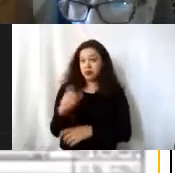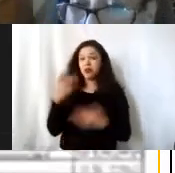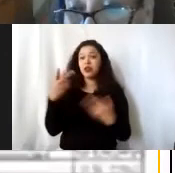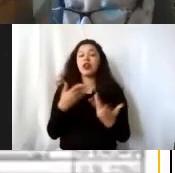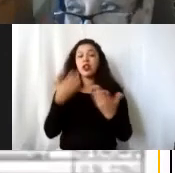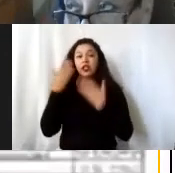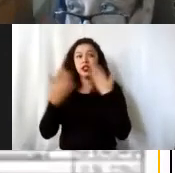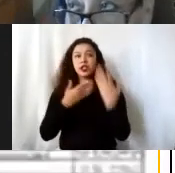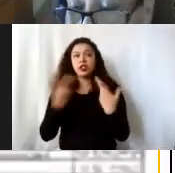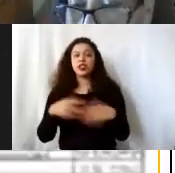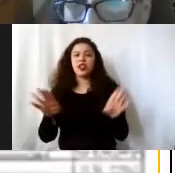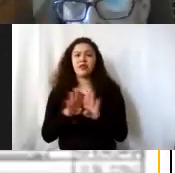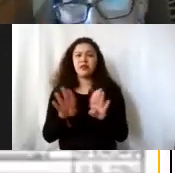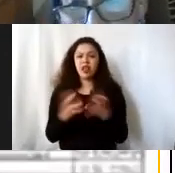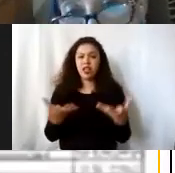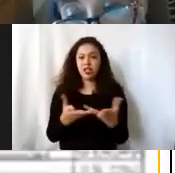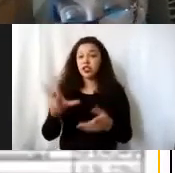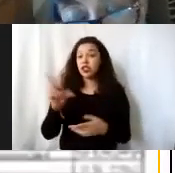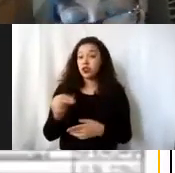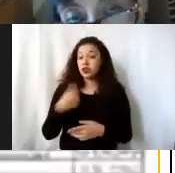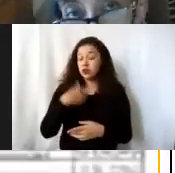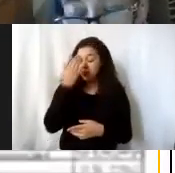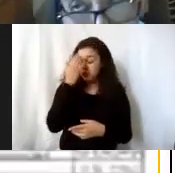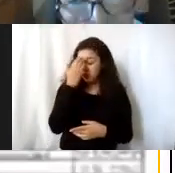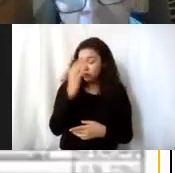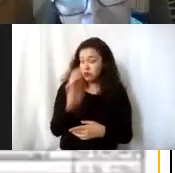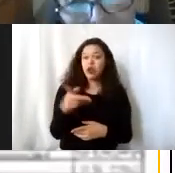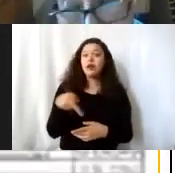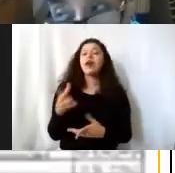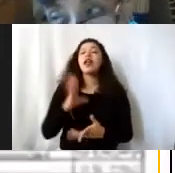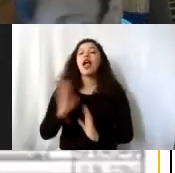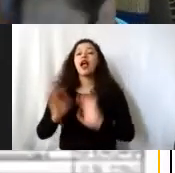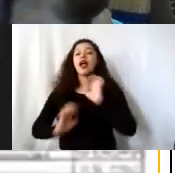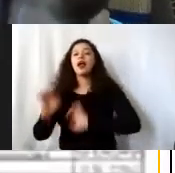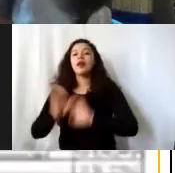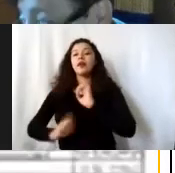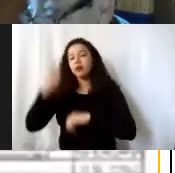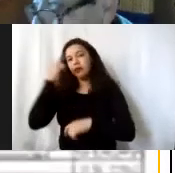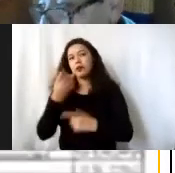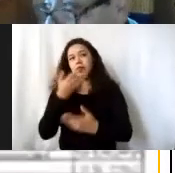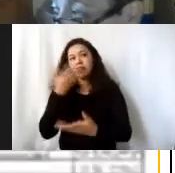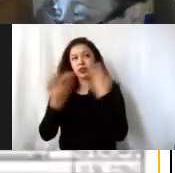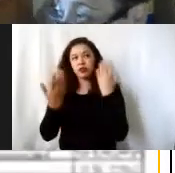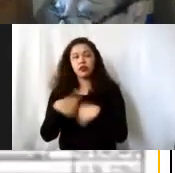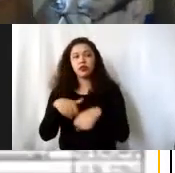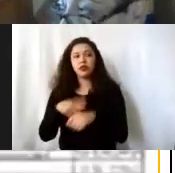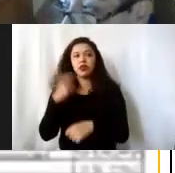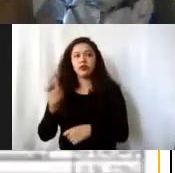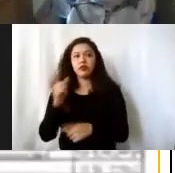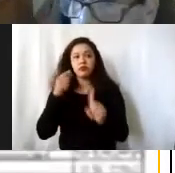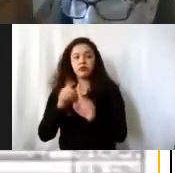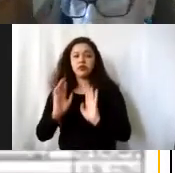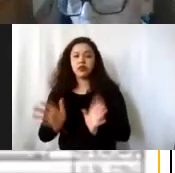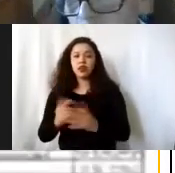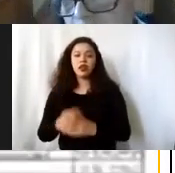estudios, cómo los hacen, pero ya hay empresas que se dedican a hacer estudios socioeconómicos. Entonces yo dije,